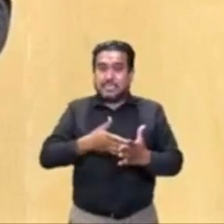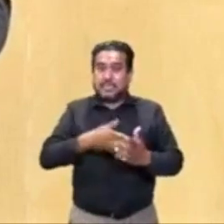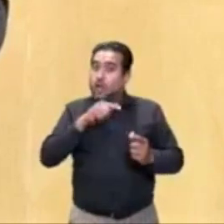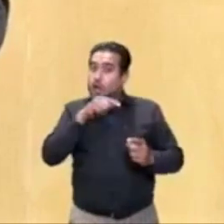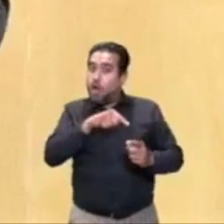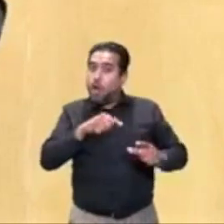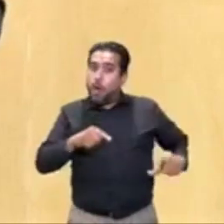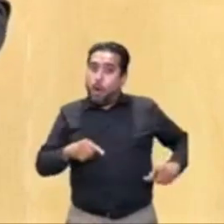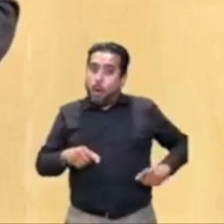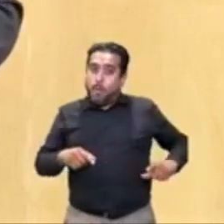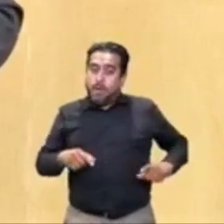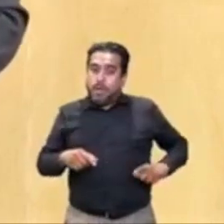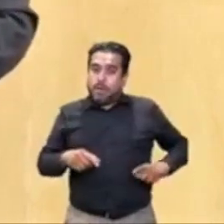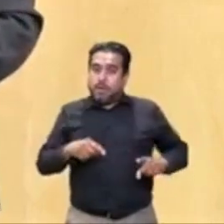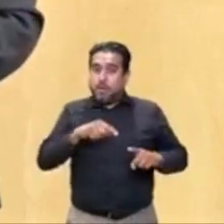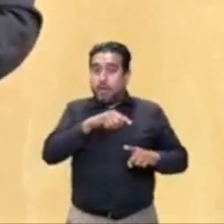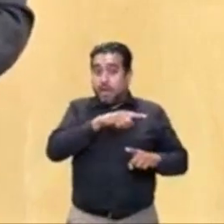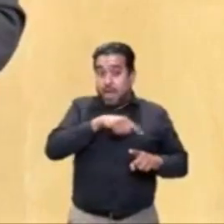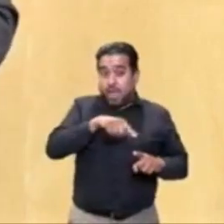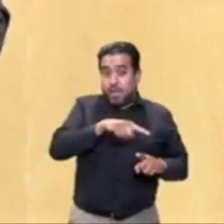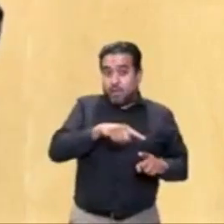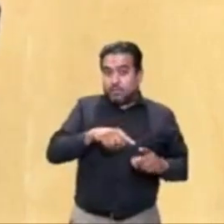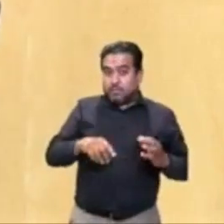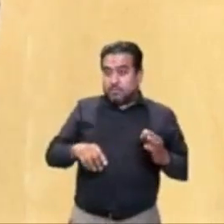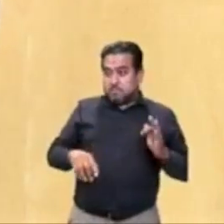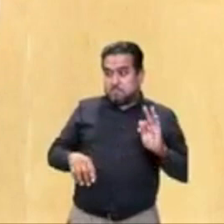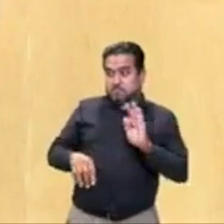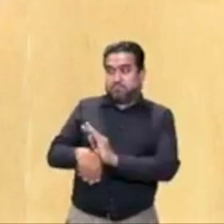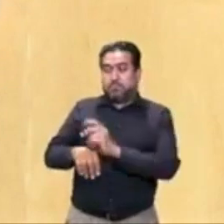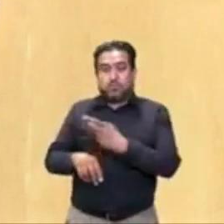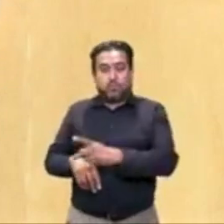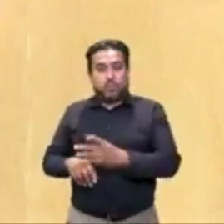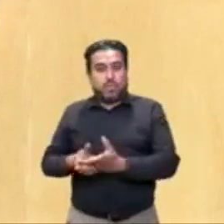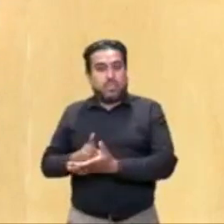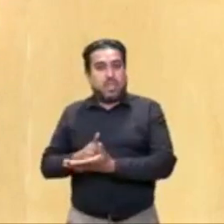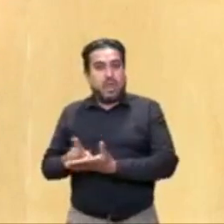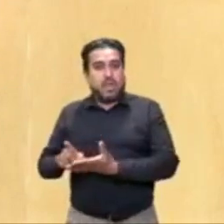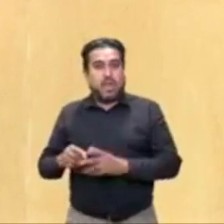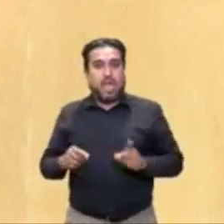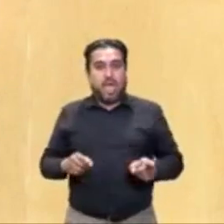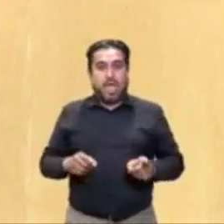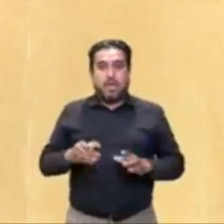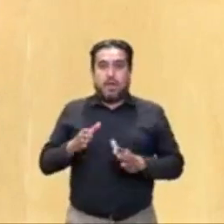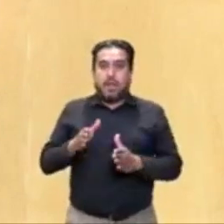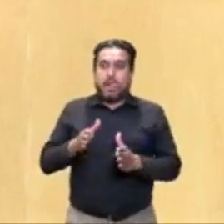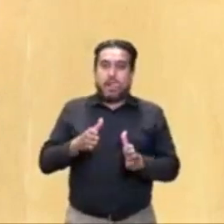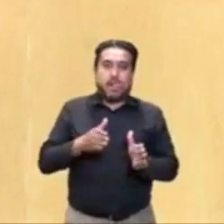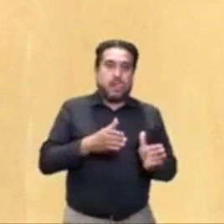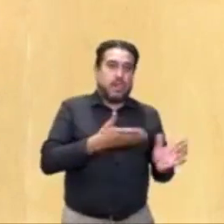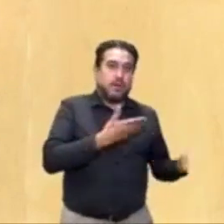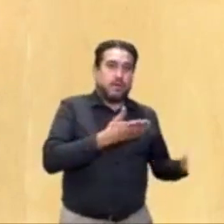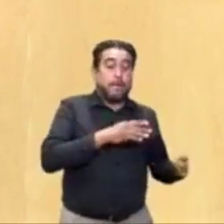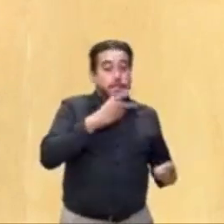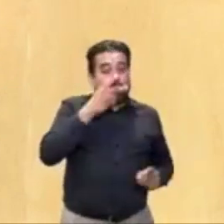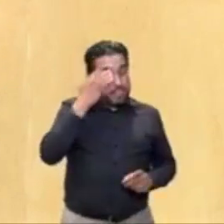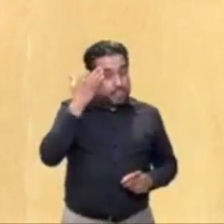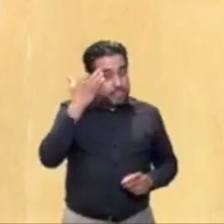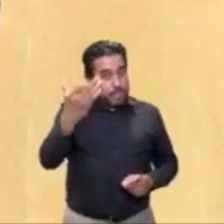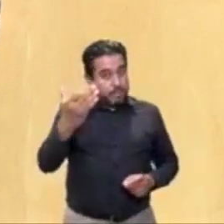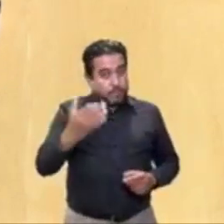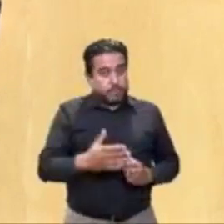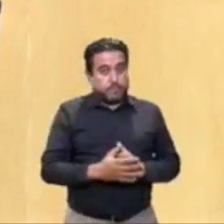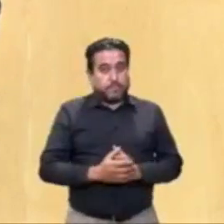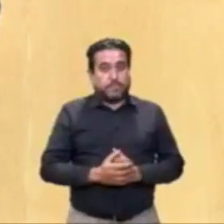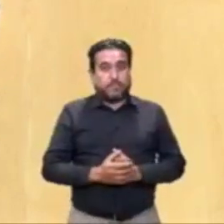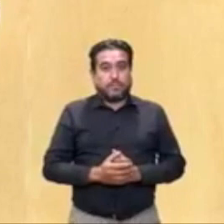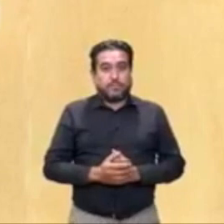que en vez de garantizarle sus derechos ha llegado a posponerlos y negarlos este congreso ha